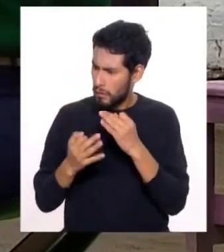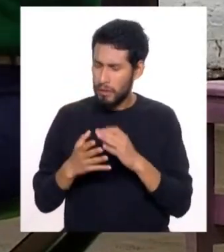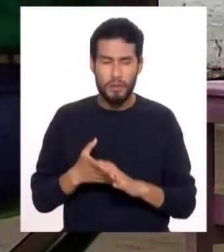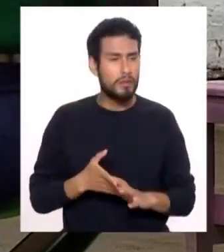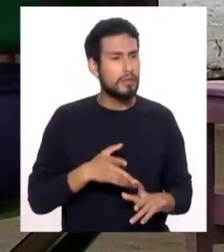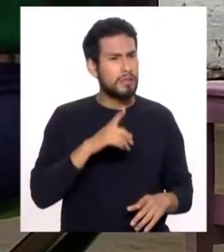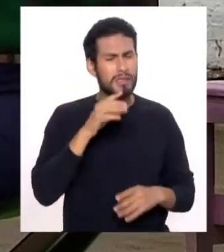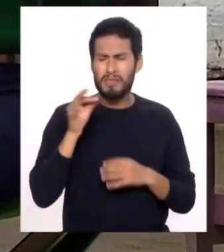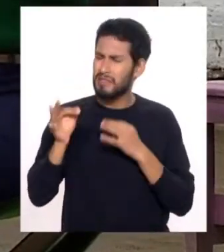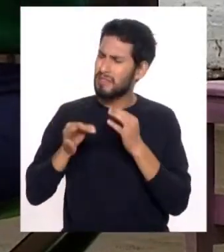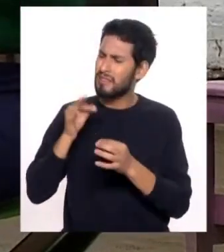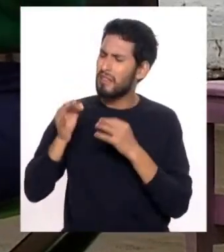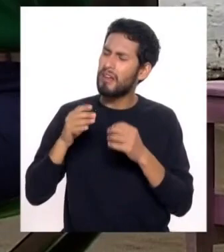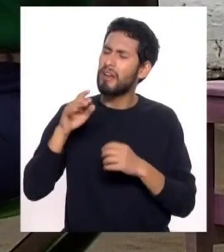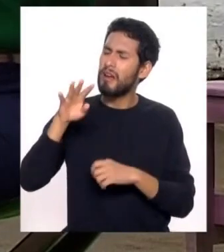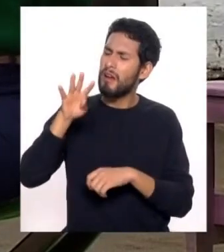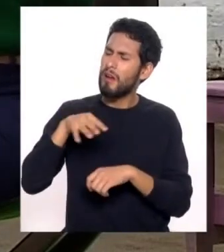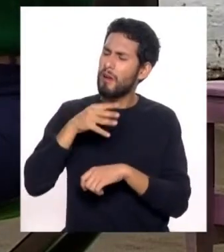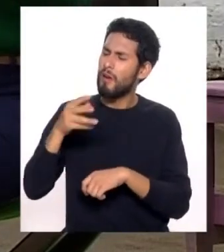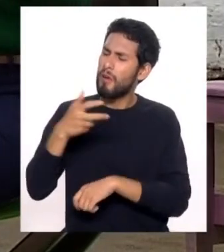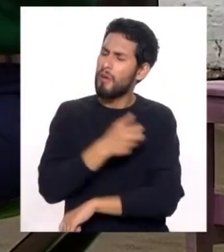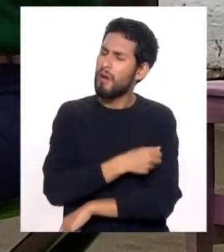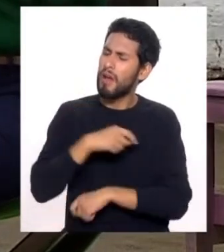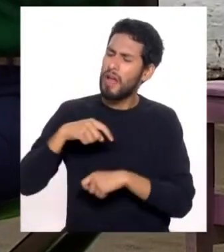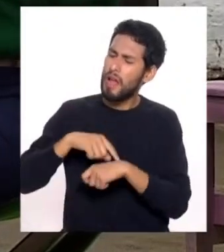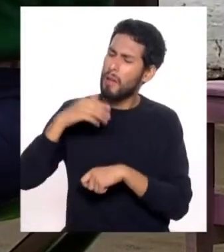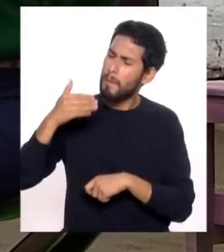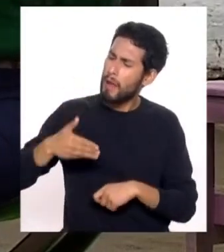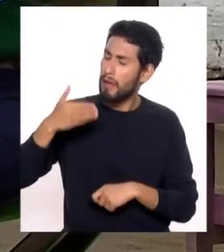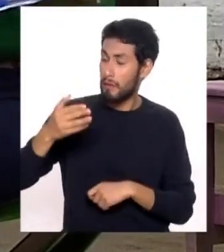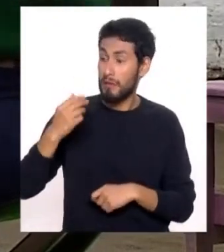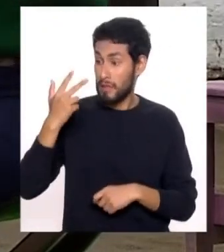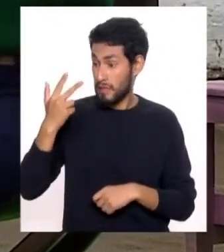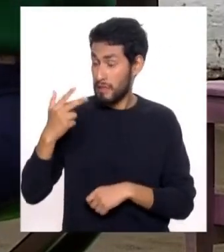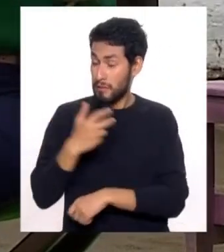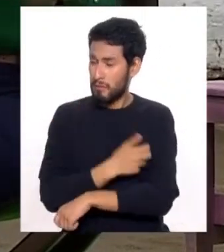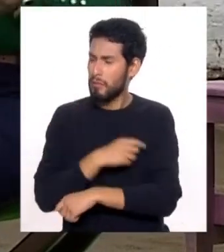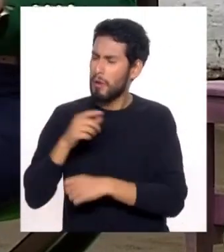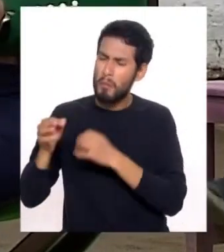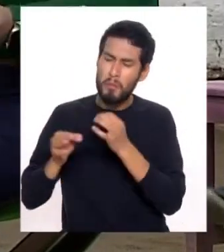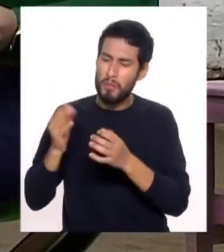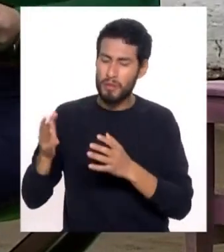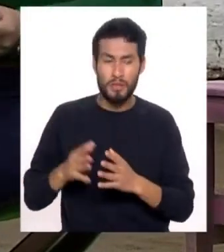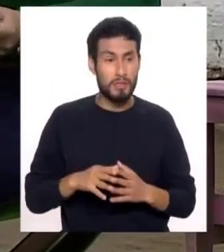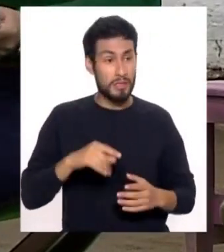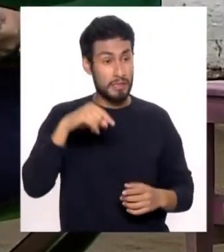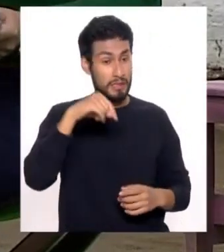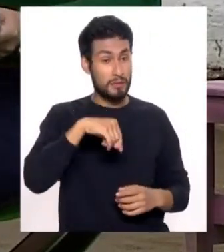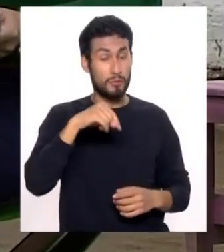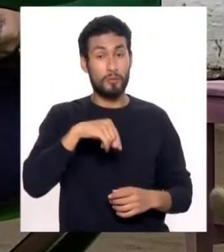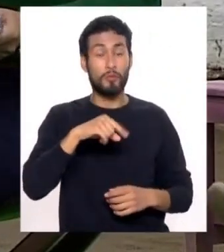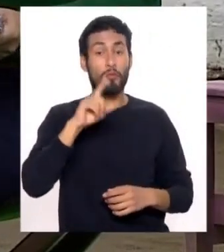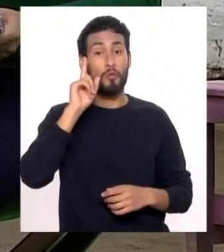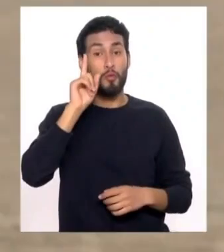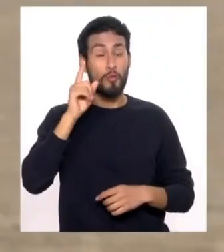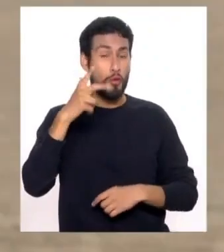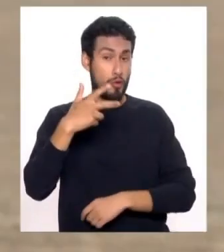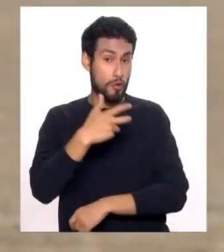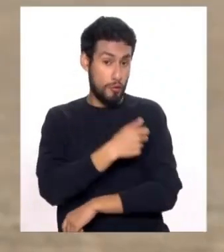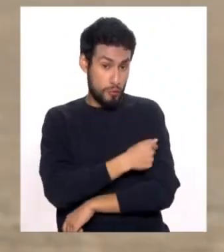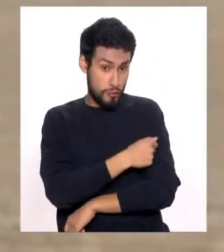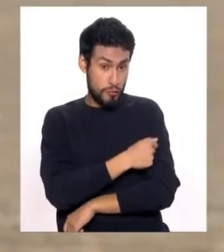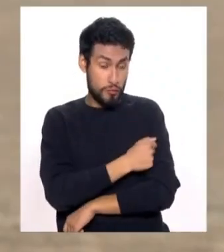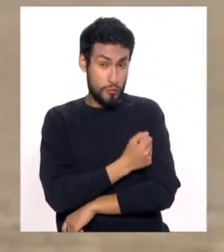¿Nos puede explicar el esquema de vacunación cada cuánto tiempo? Porque sabemos que son tres vacunas, a ver, para que el público... Actualmente es una dosis que se